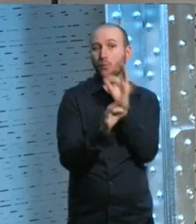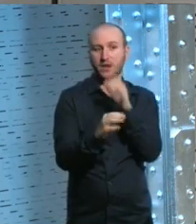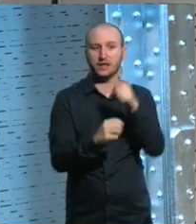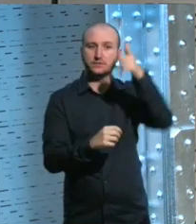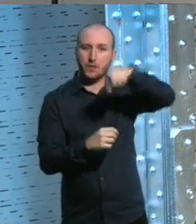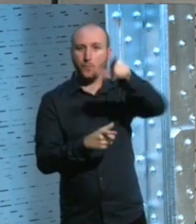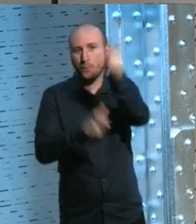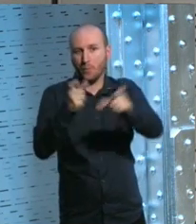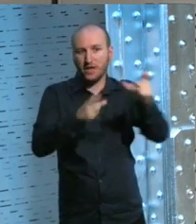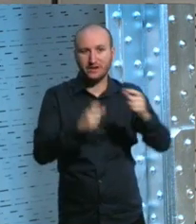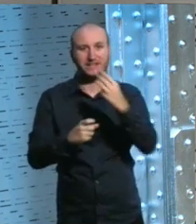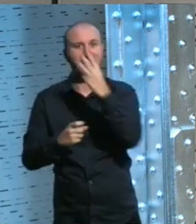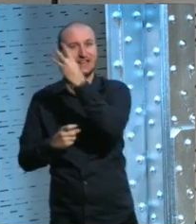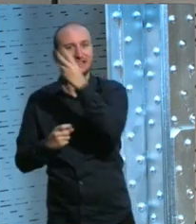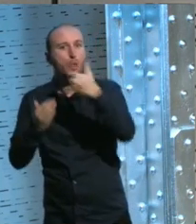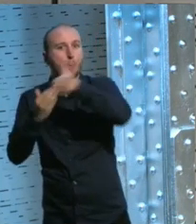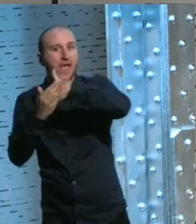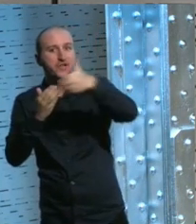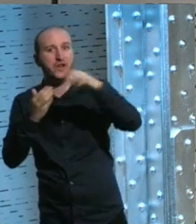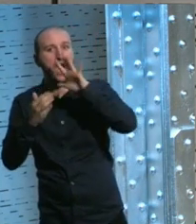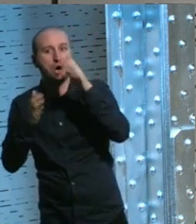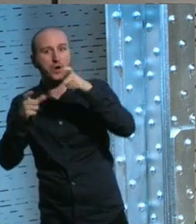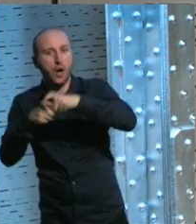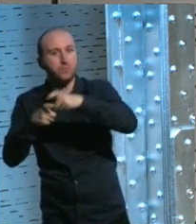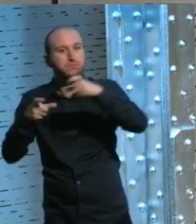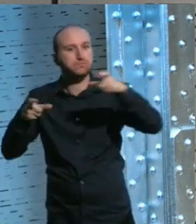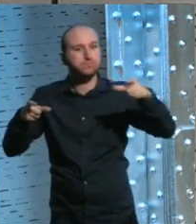había pasado de los 300 millones, con un